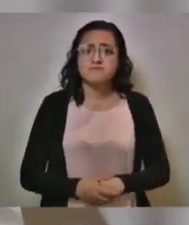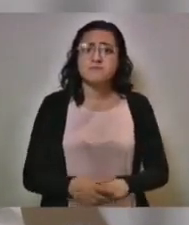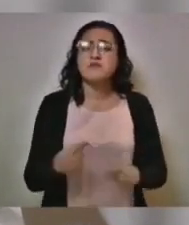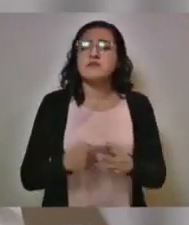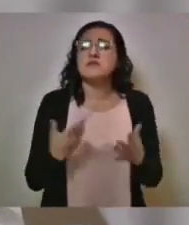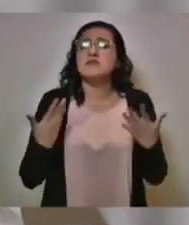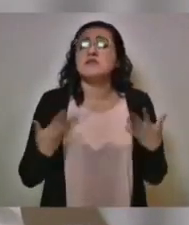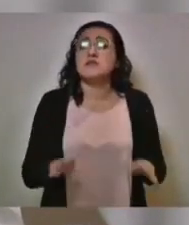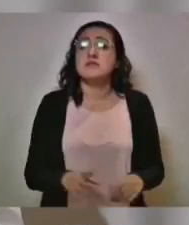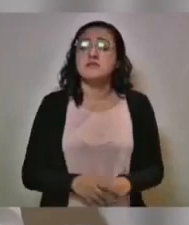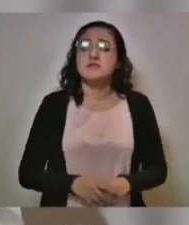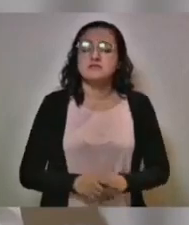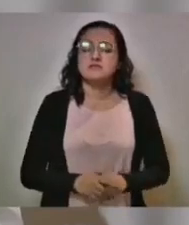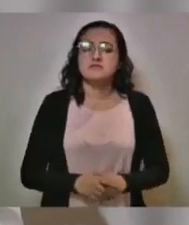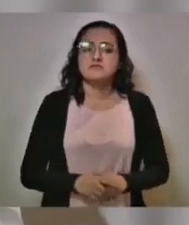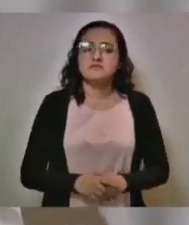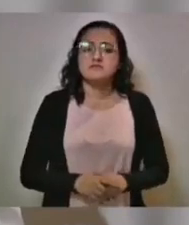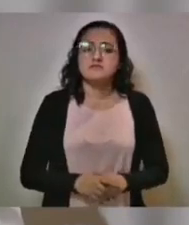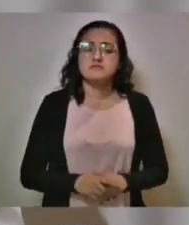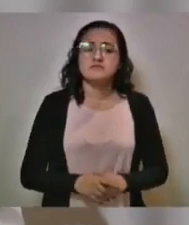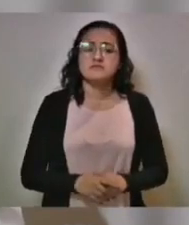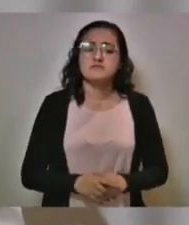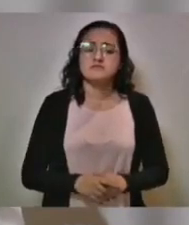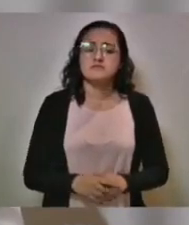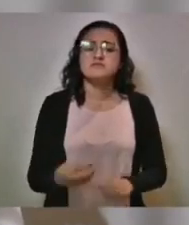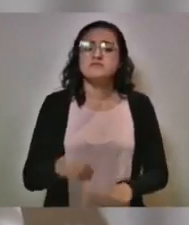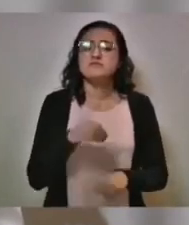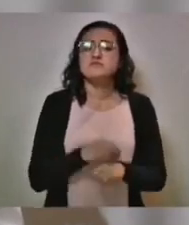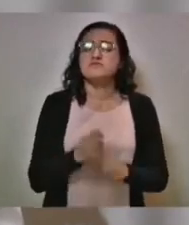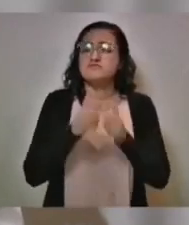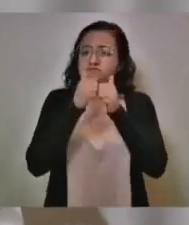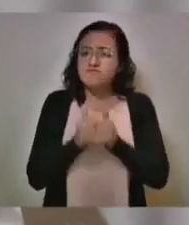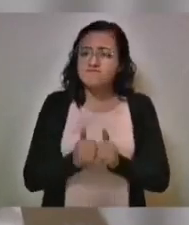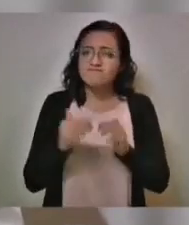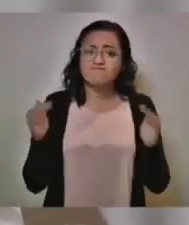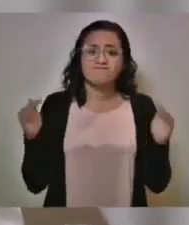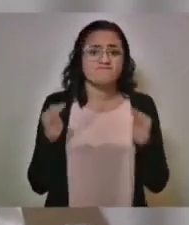en el que se sostiene el confinamiento.